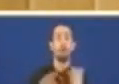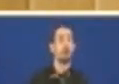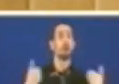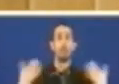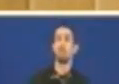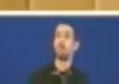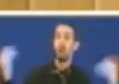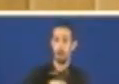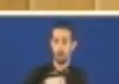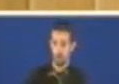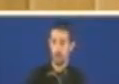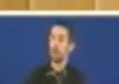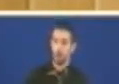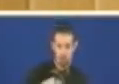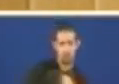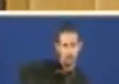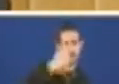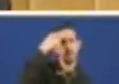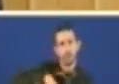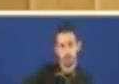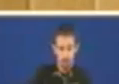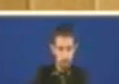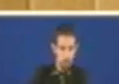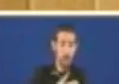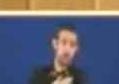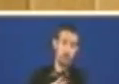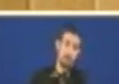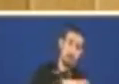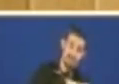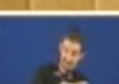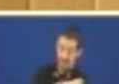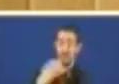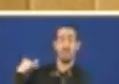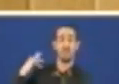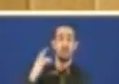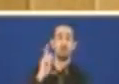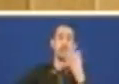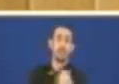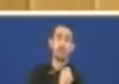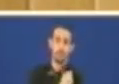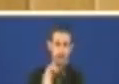financeiros. Vostedes saben que o Goberno das Illas Baleares, no mes de decembro, sancionou con